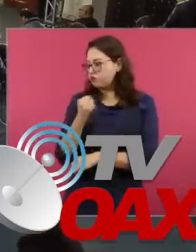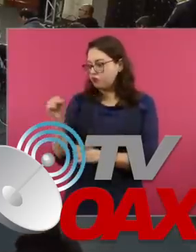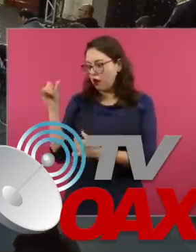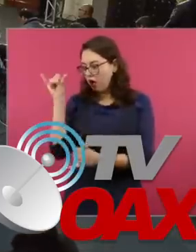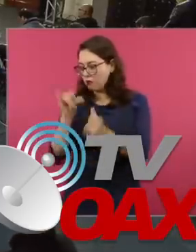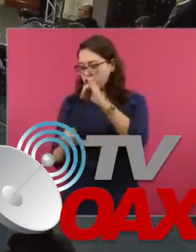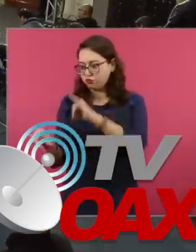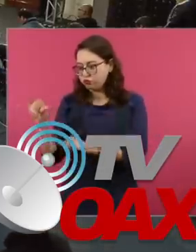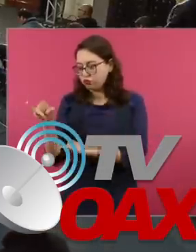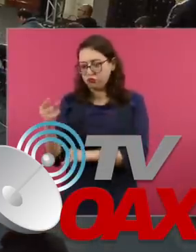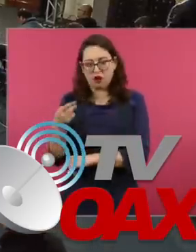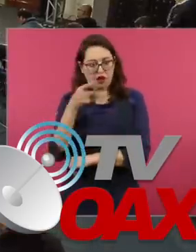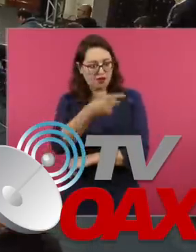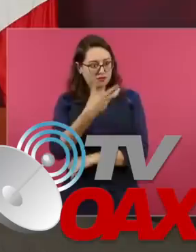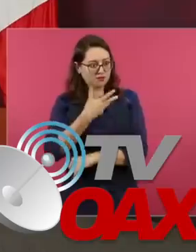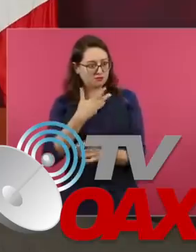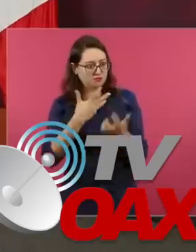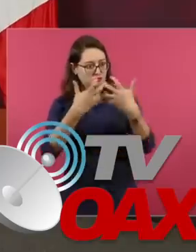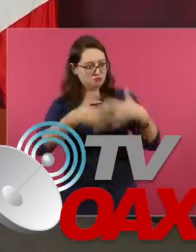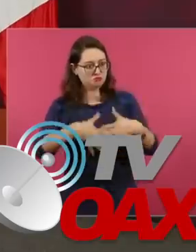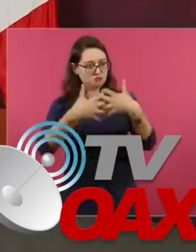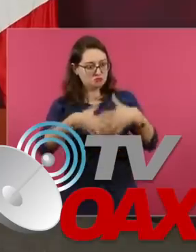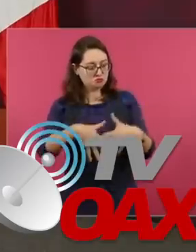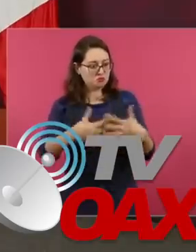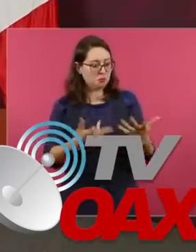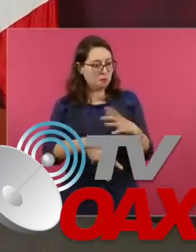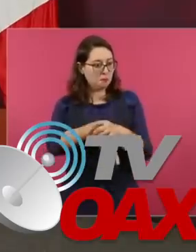toda la industria petroquímica.